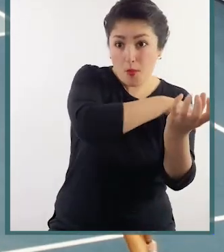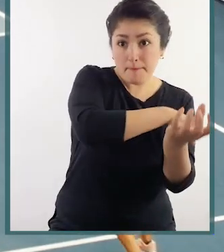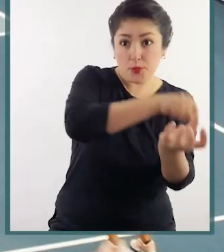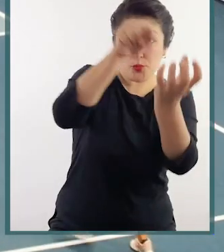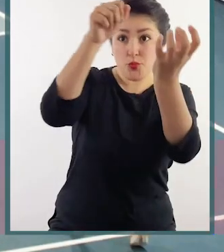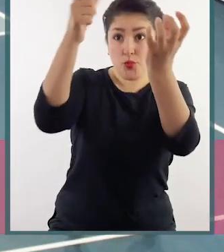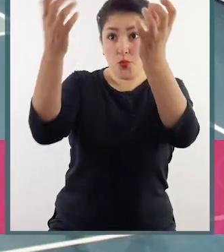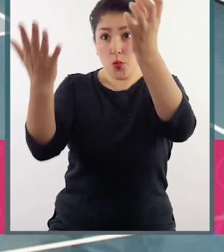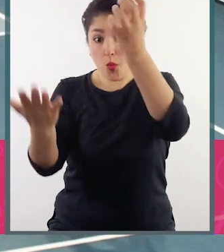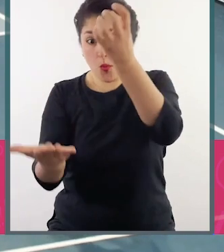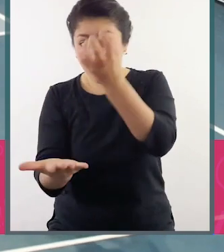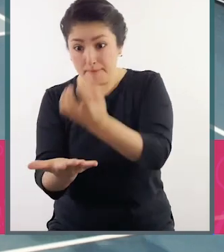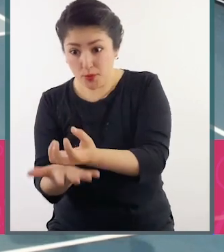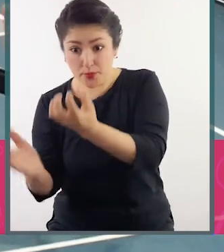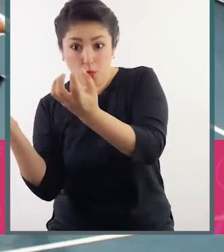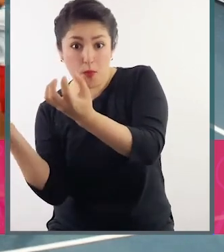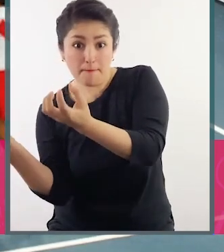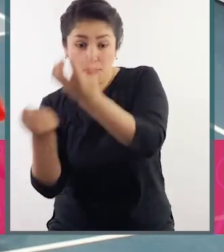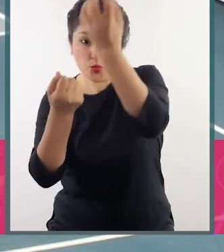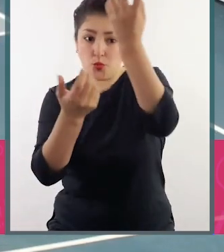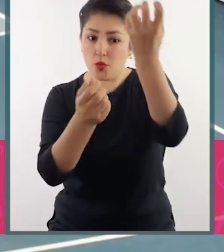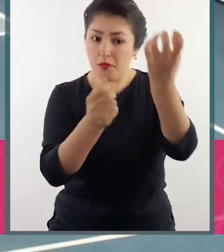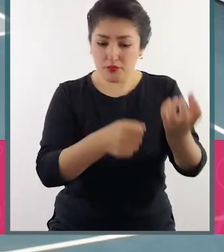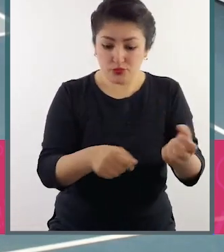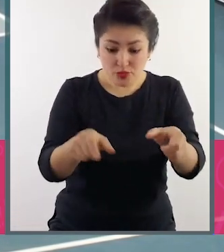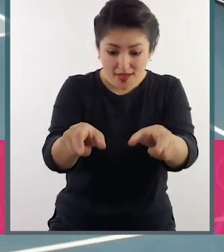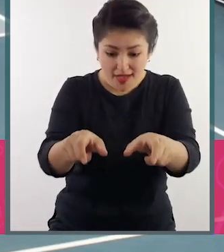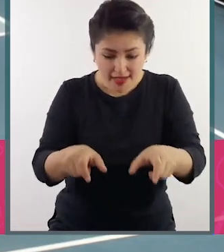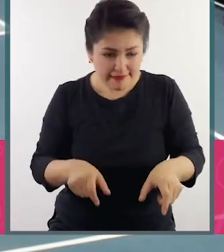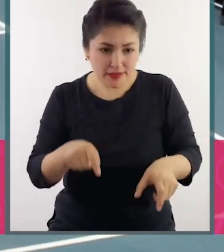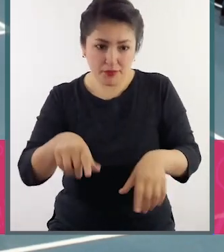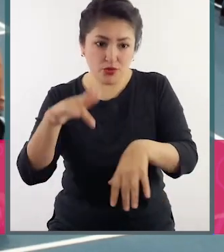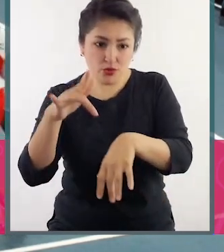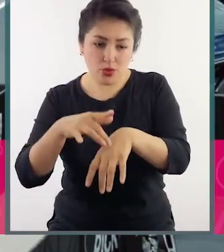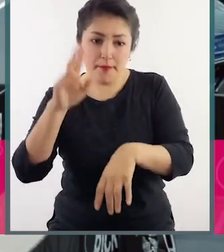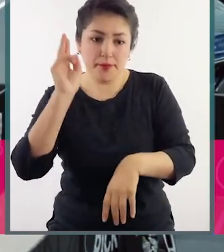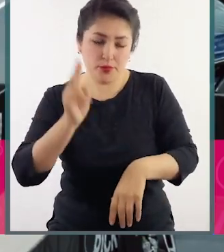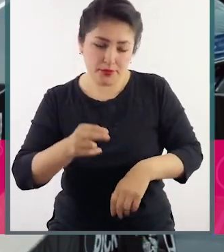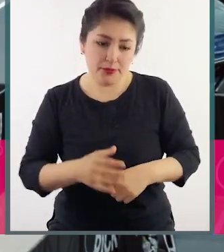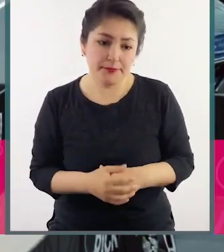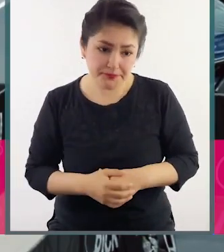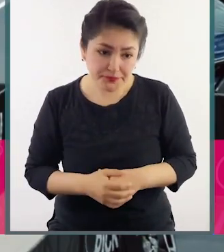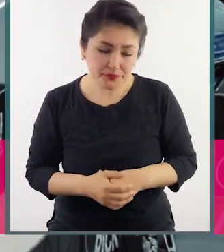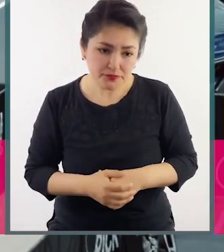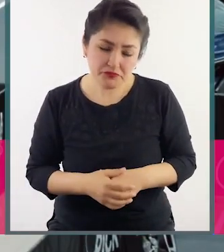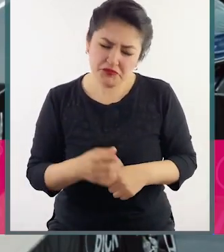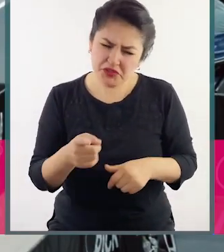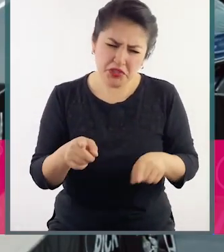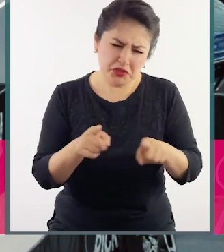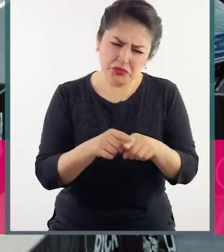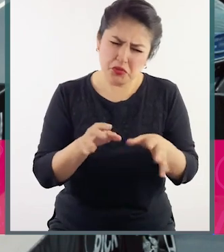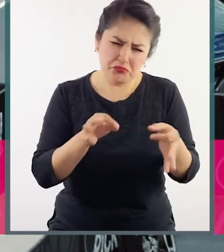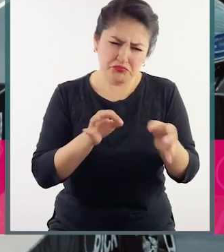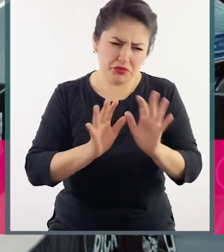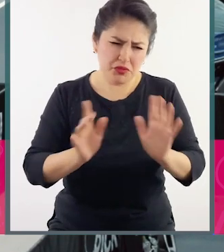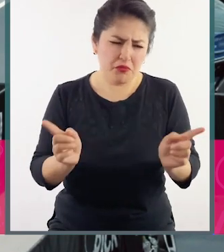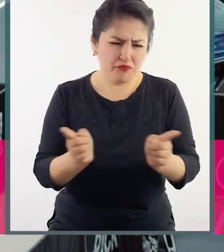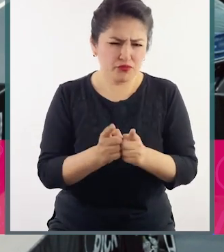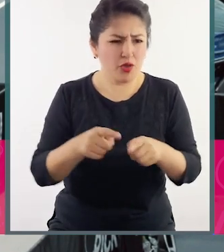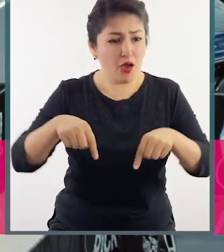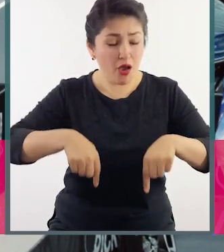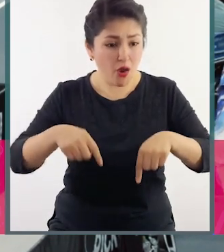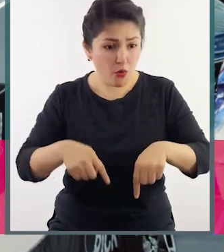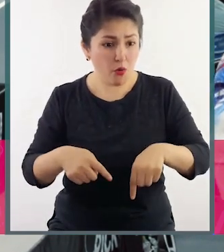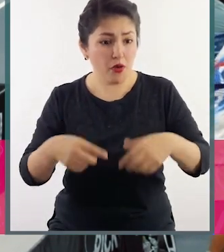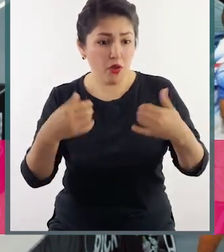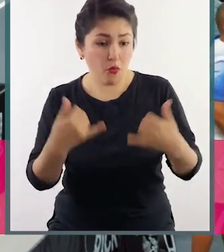línea, en la parte de adelante, que se le llama la cocina o el kitchen en inglés. Así que es eso, se juega